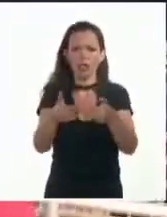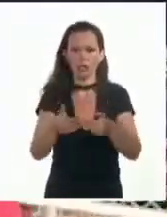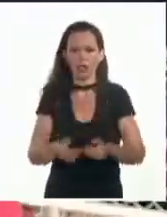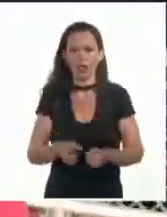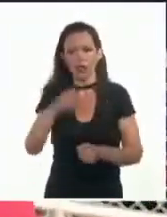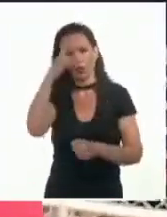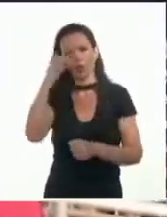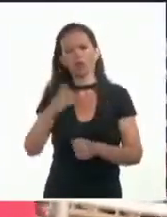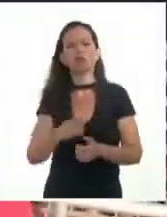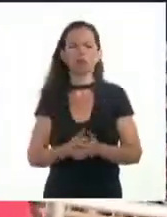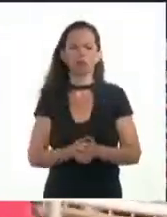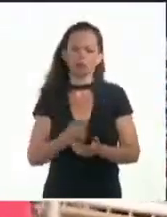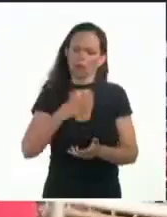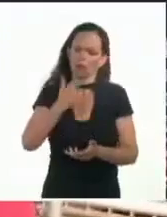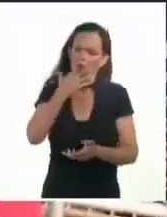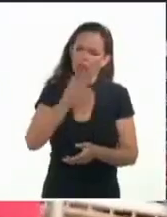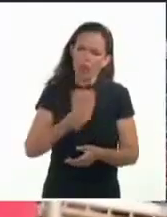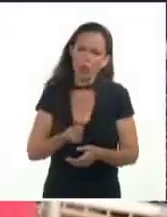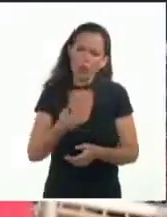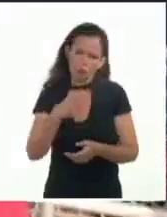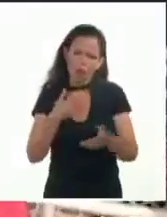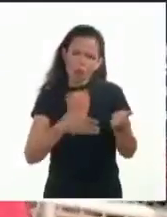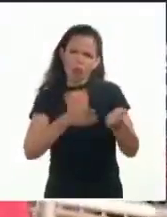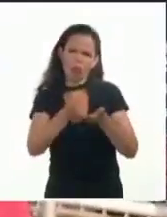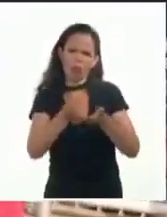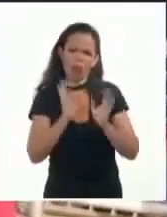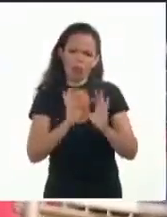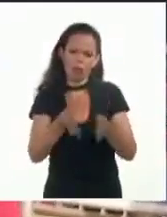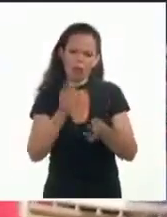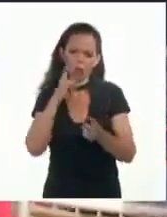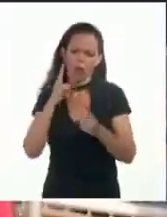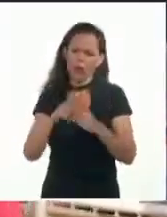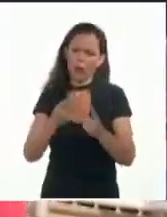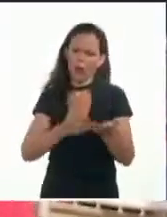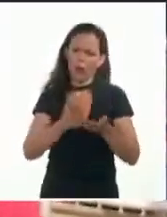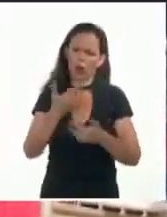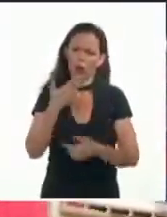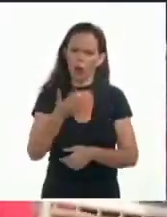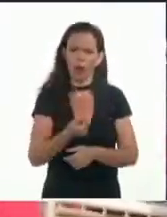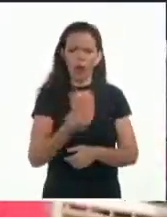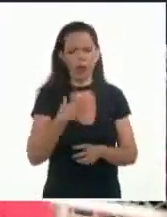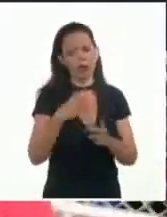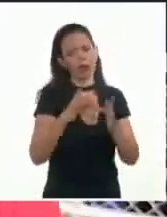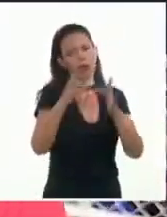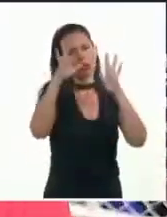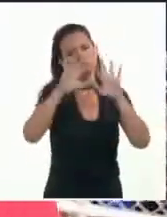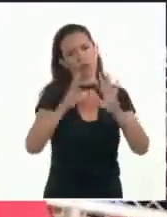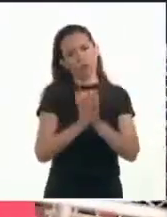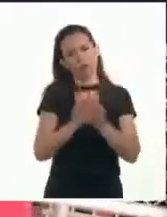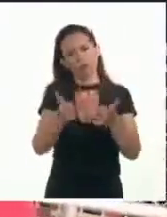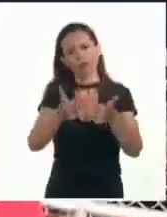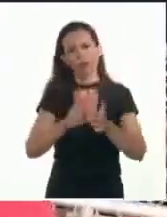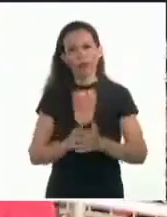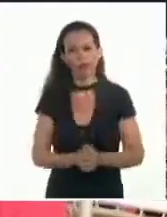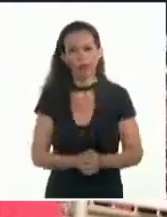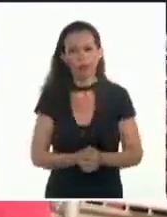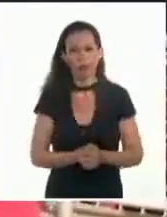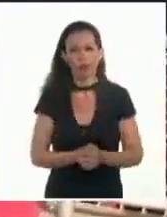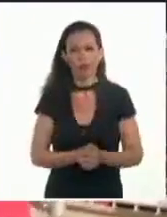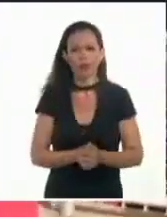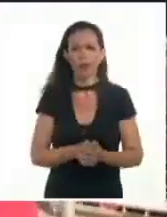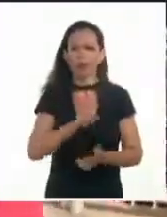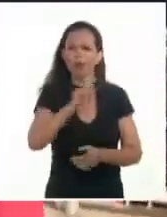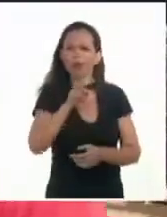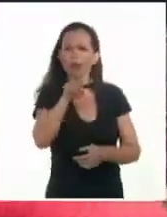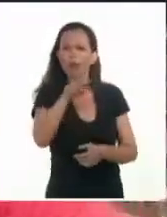Es la que yo quise escoger y me he empeñado y tratar de seguir mejorando y las cosas han salido bien, gracias a Dios. ¿Cómo te has sentido en estos primeros juegos centroamericanos, la